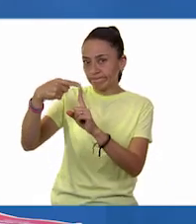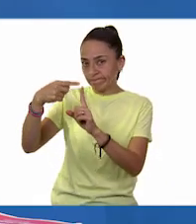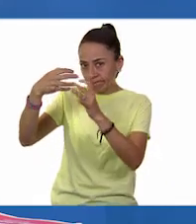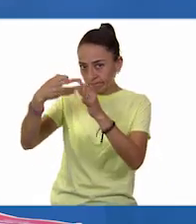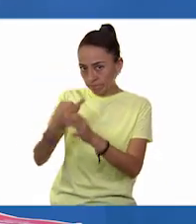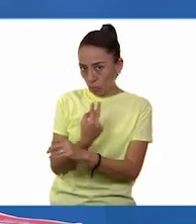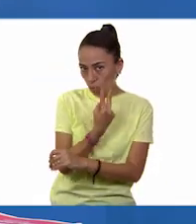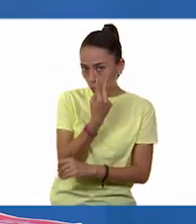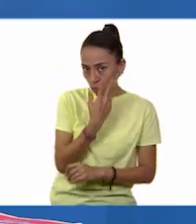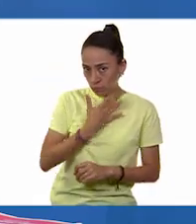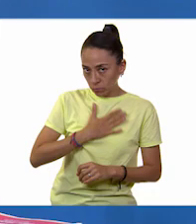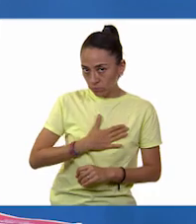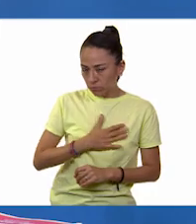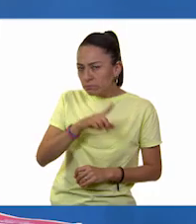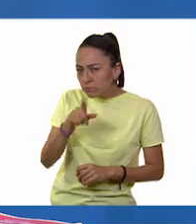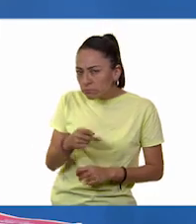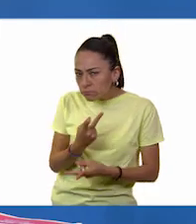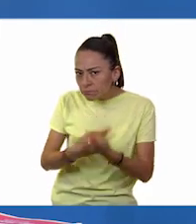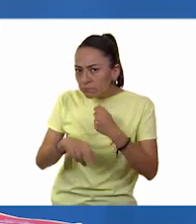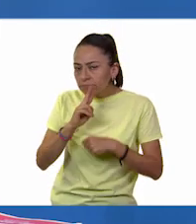va a dar